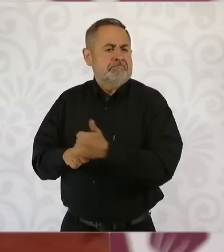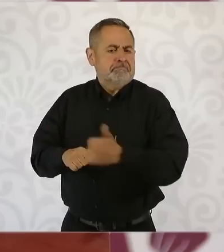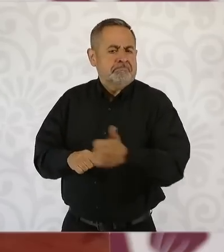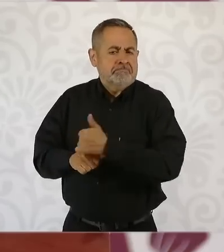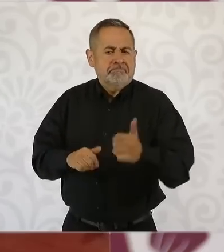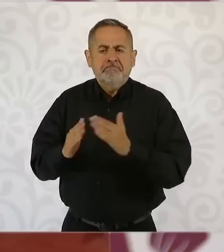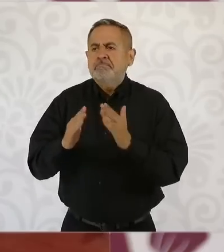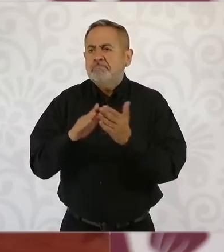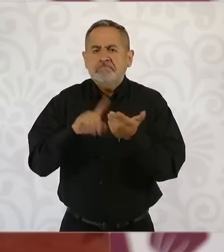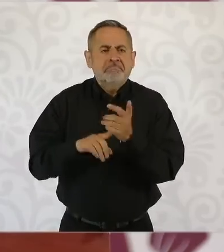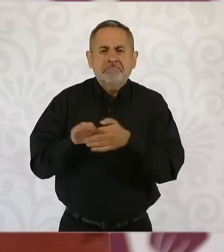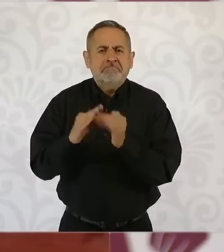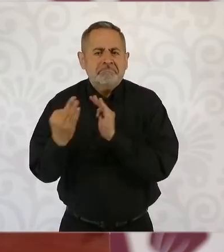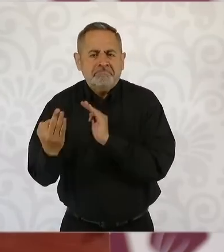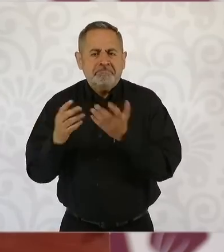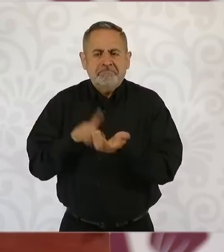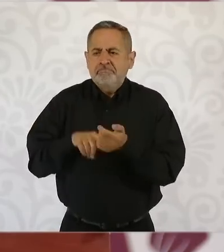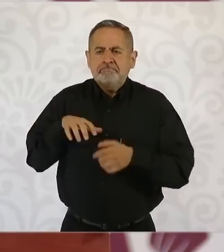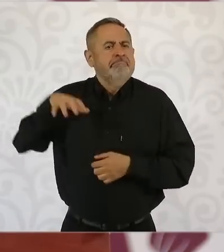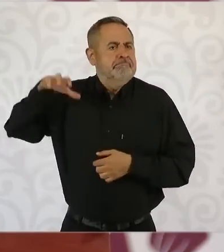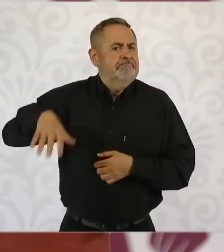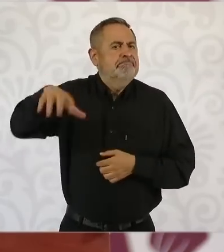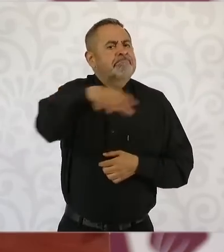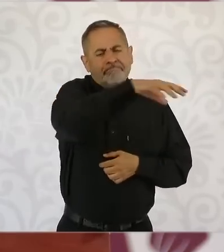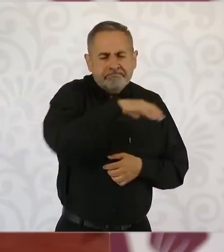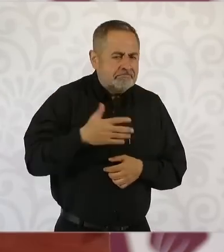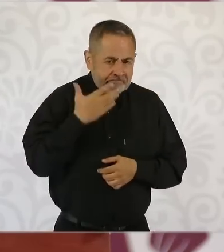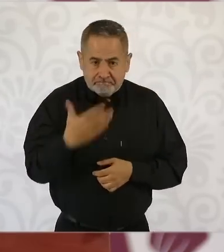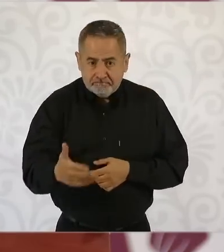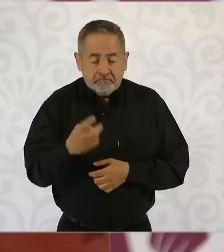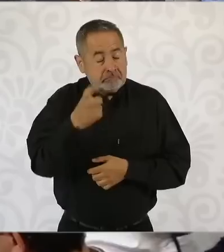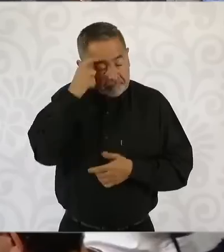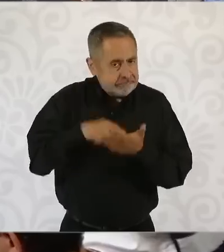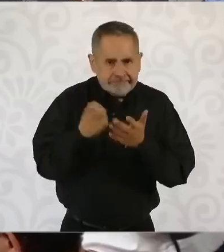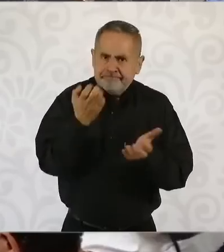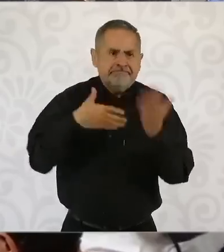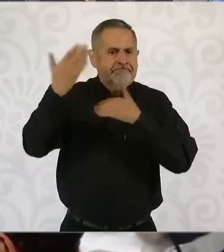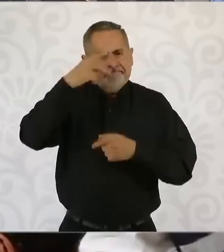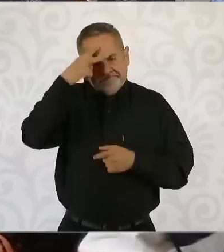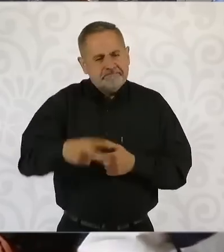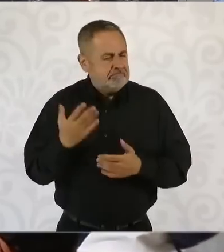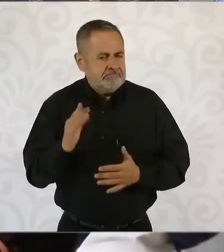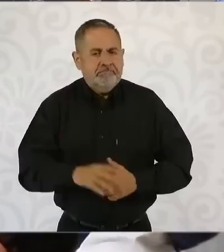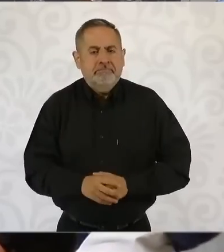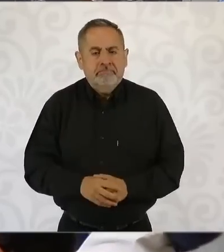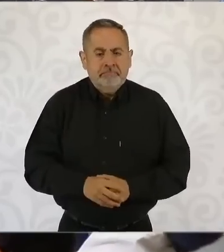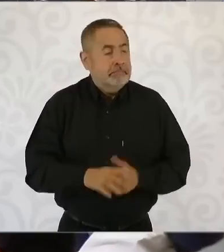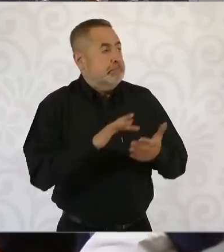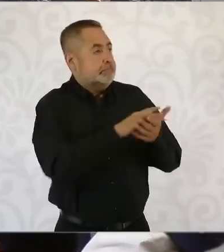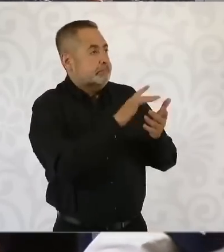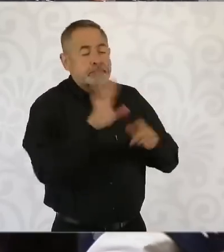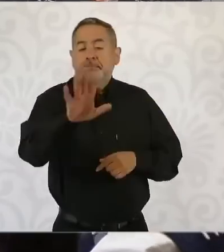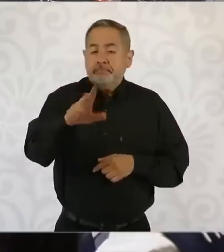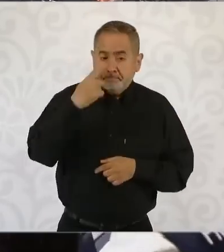de bienestar, pues también creemos que va a ser algo muy exitoso para el país. Correcto, gracias, presidenta. Y miren, la